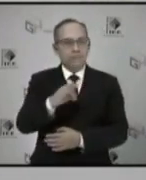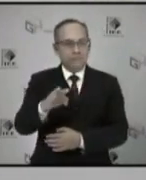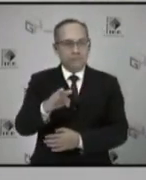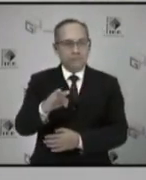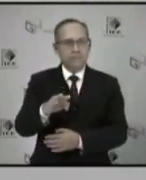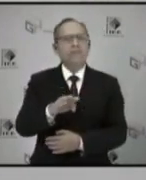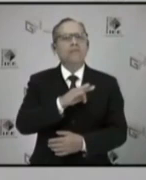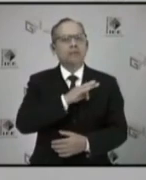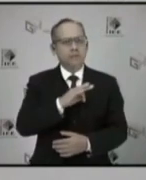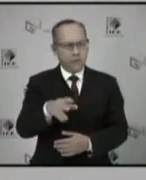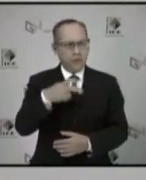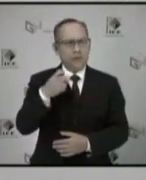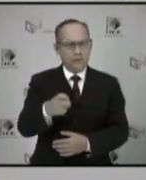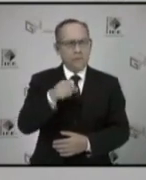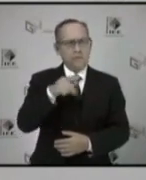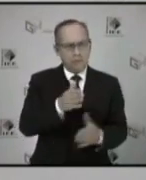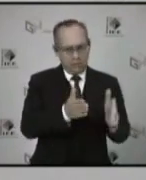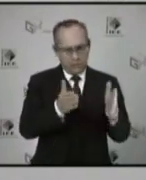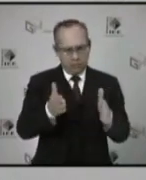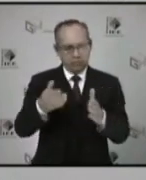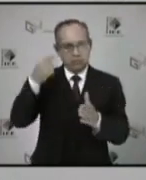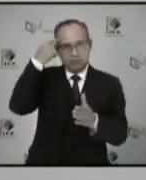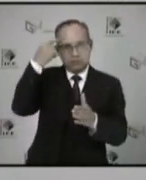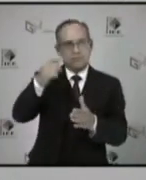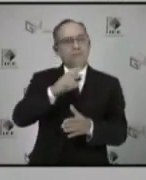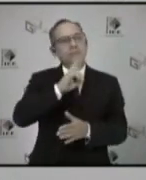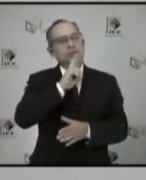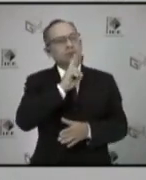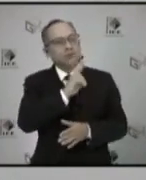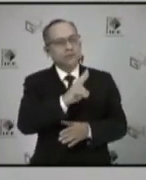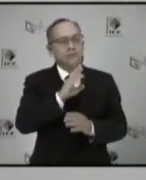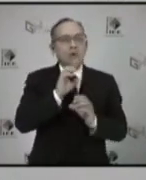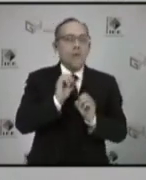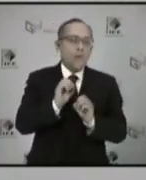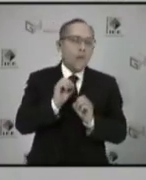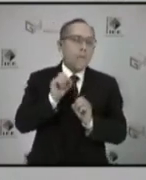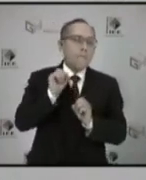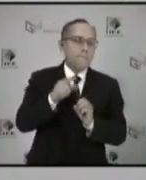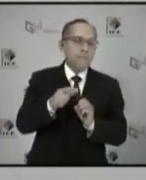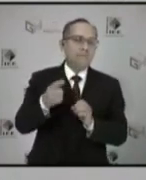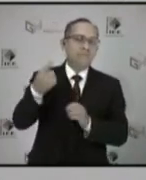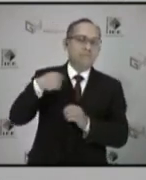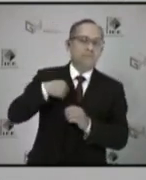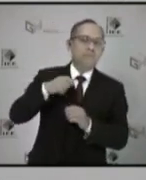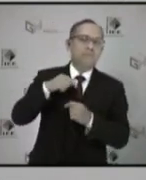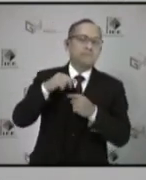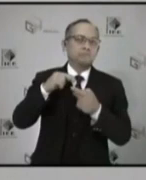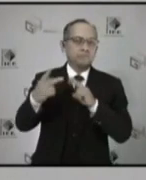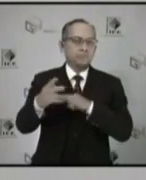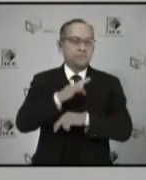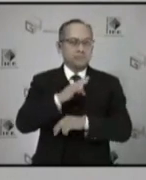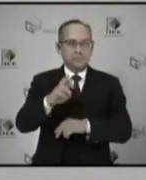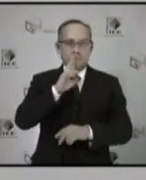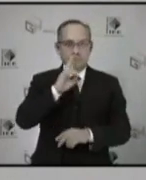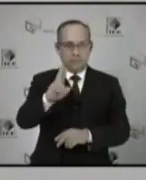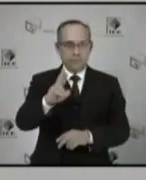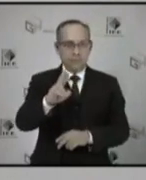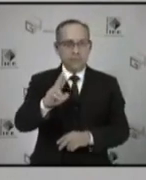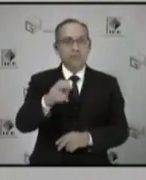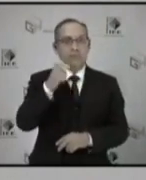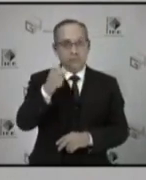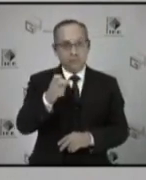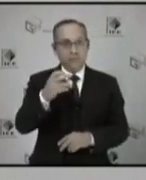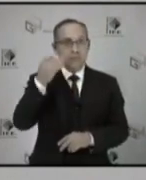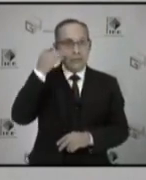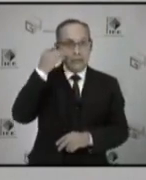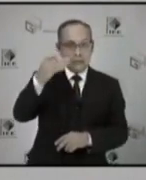espacio de réplica y contrarréplica. Cabe mencionar que el tiempo no utilizado en un bloque no podrá utilizarse en el bloque